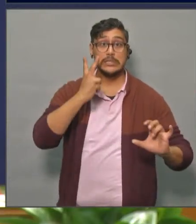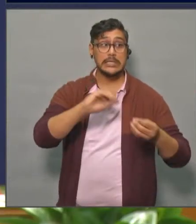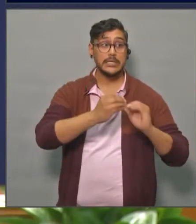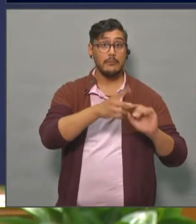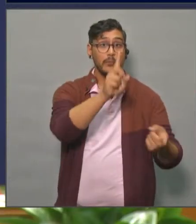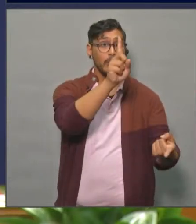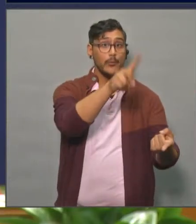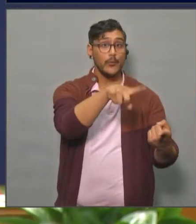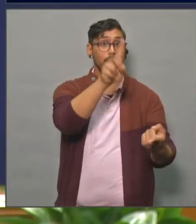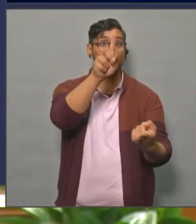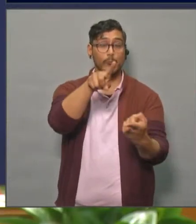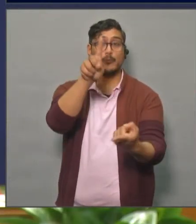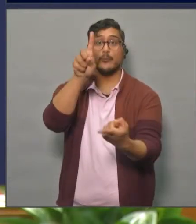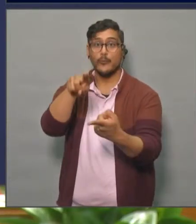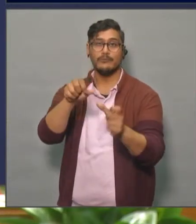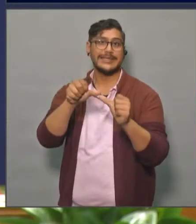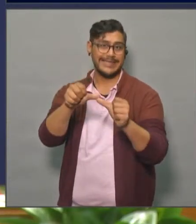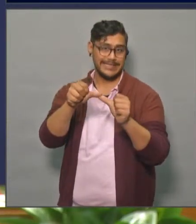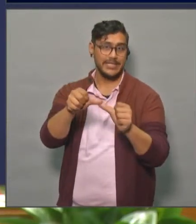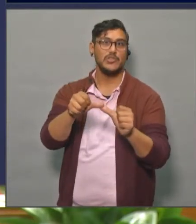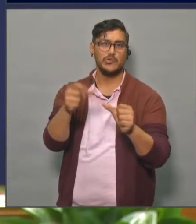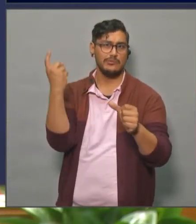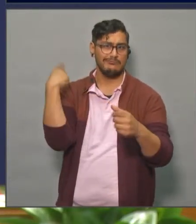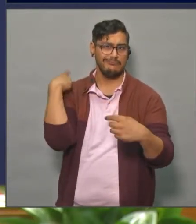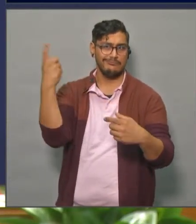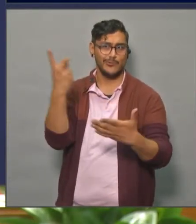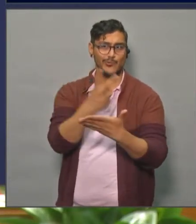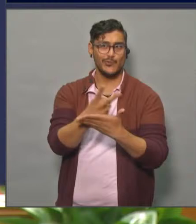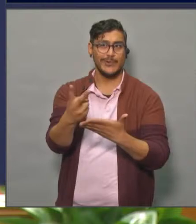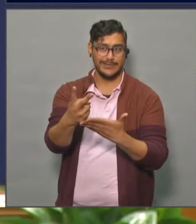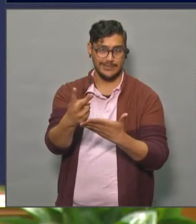están hospitalizadas en las últimas 2 semanas.